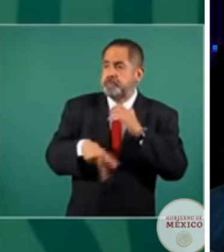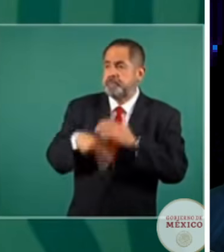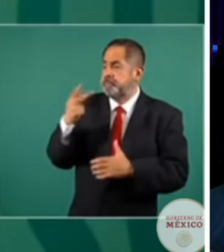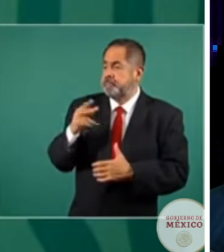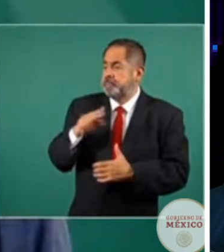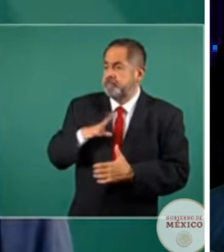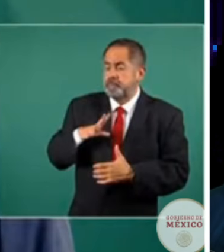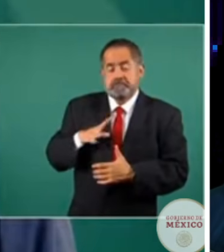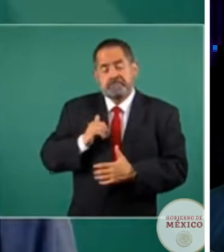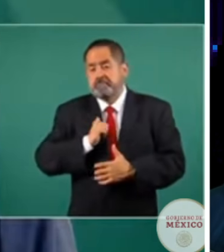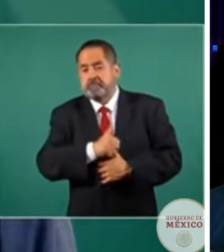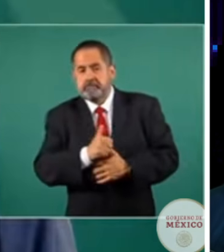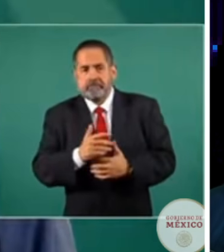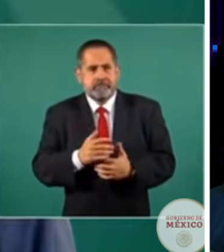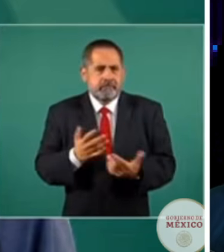que hay mucha gente